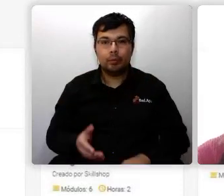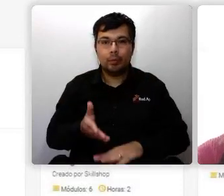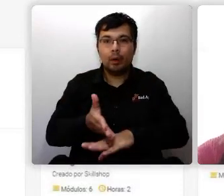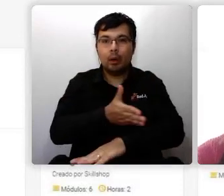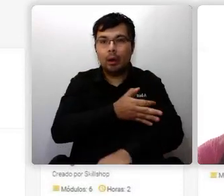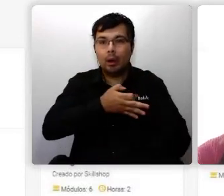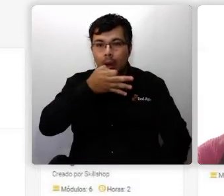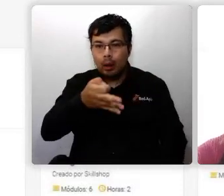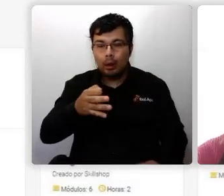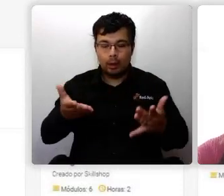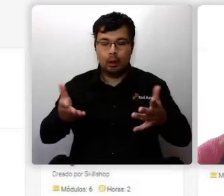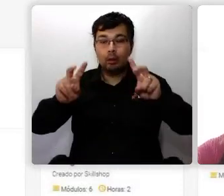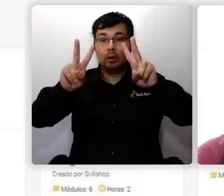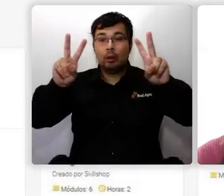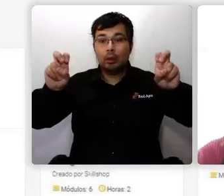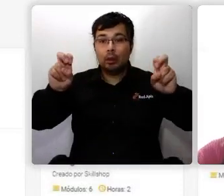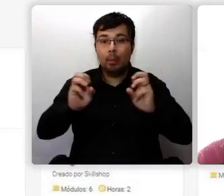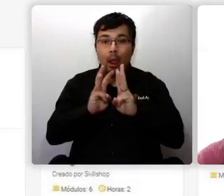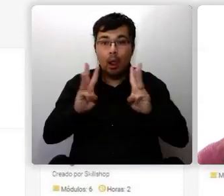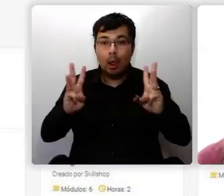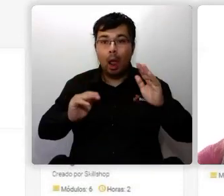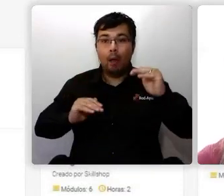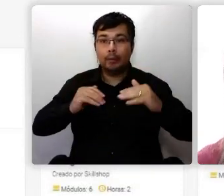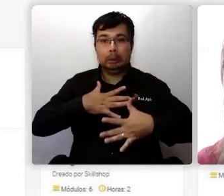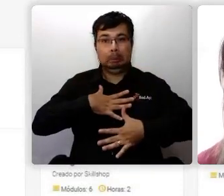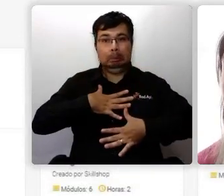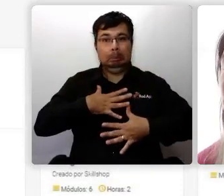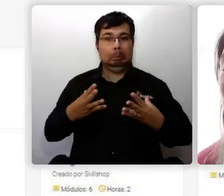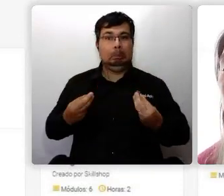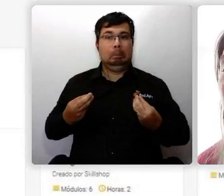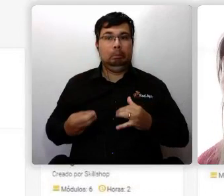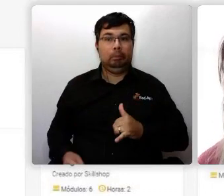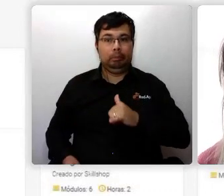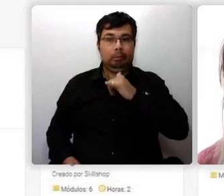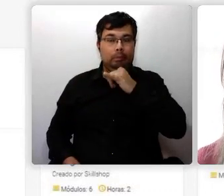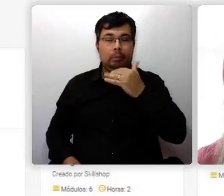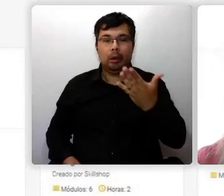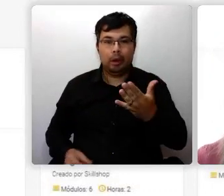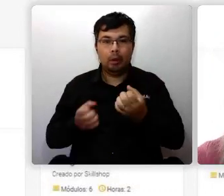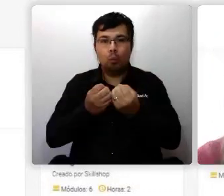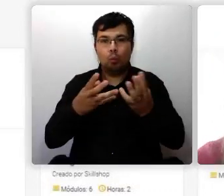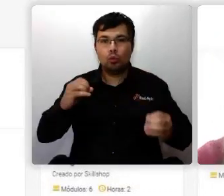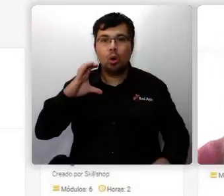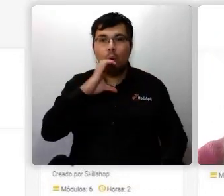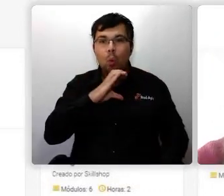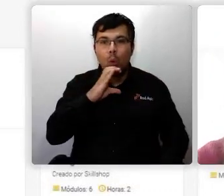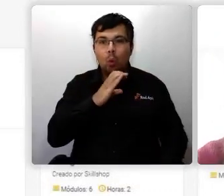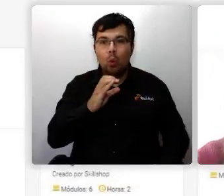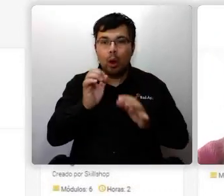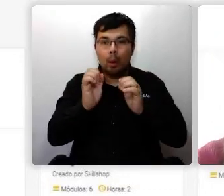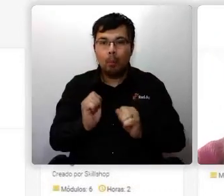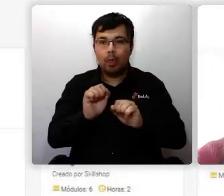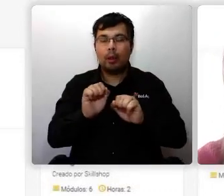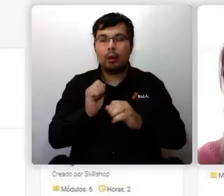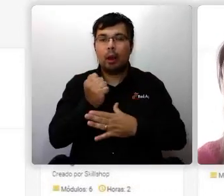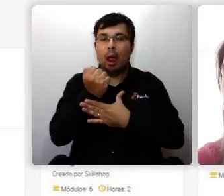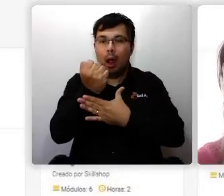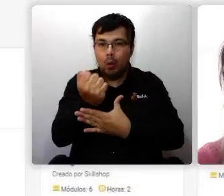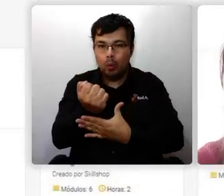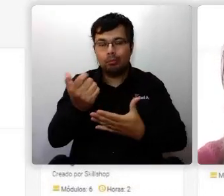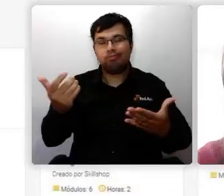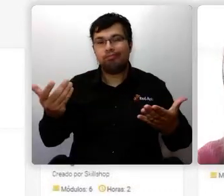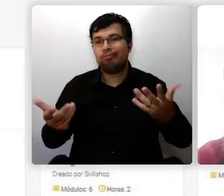de marketing a veces asusta, no sabemos bien qué hacer, y aquí hay una serie de cursos que pueden ayudarnos y que tiene que ver con,